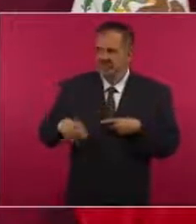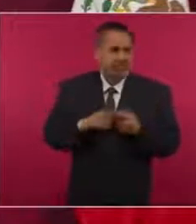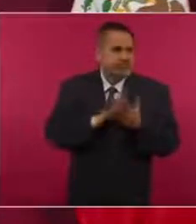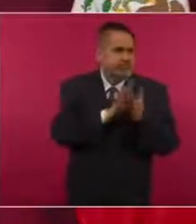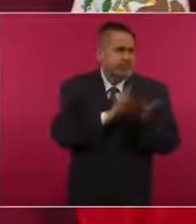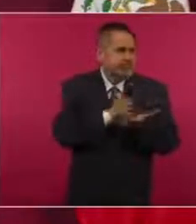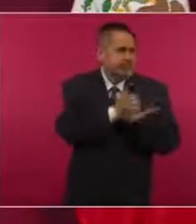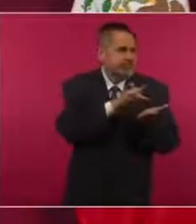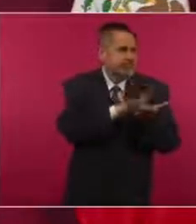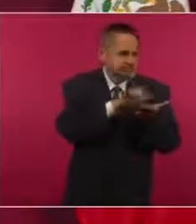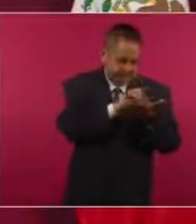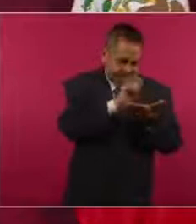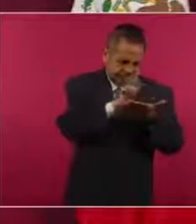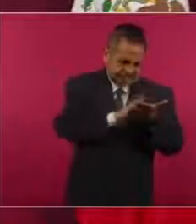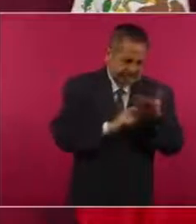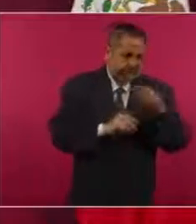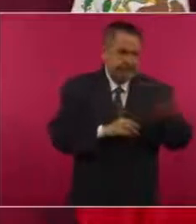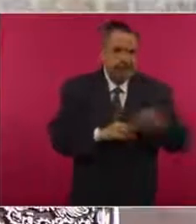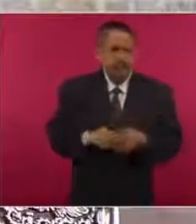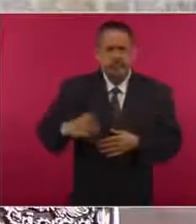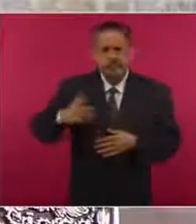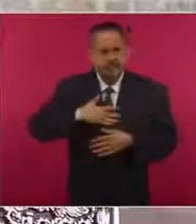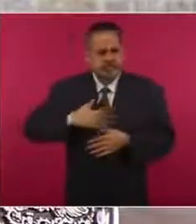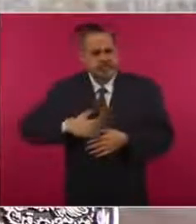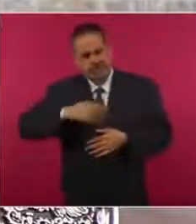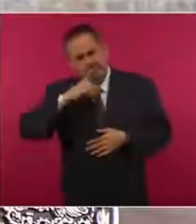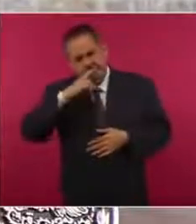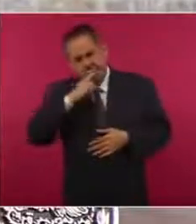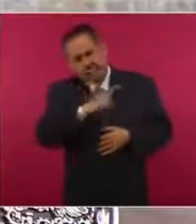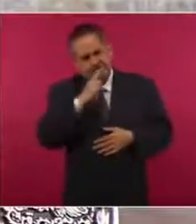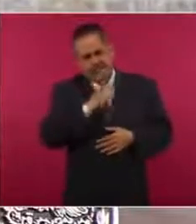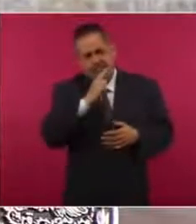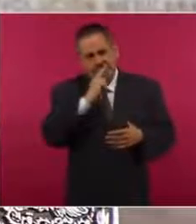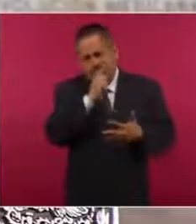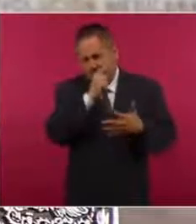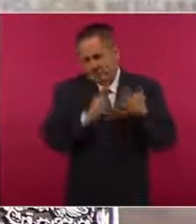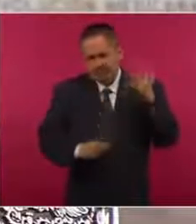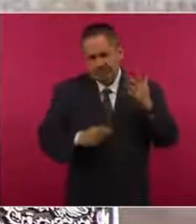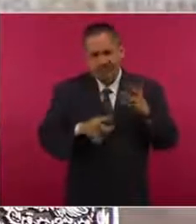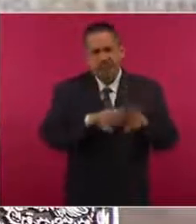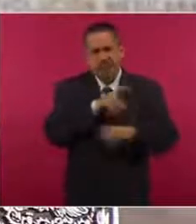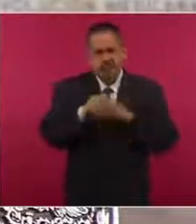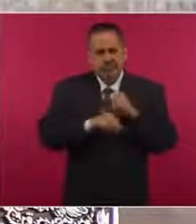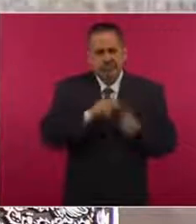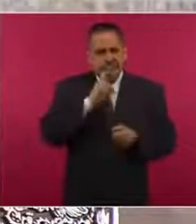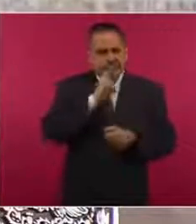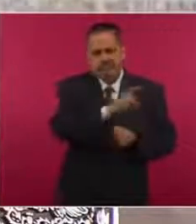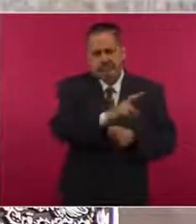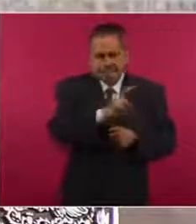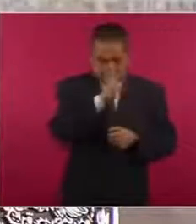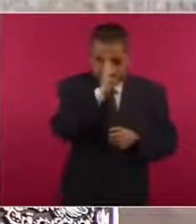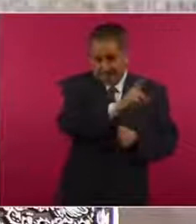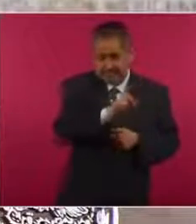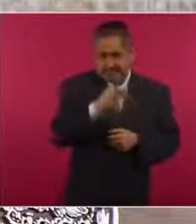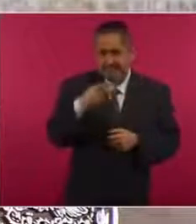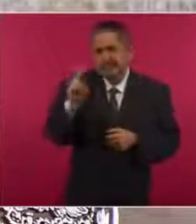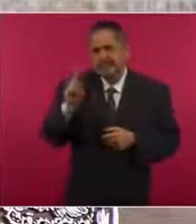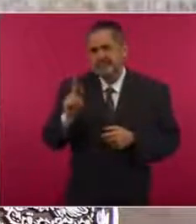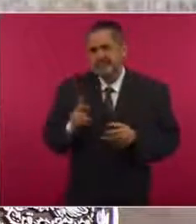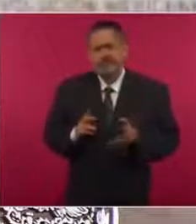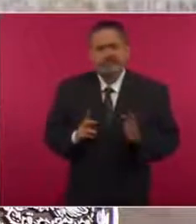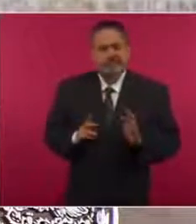pues las vamos a contestar todas por Pues por respeto pero no vamos a permitir